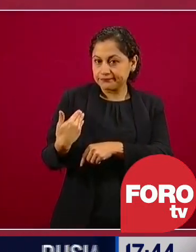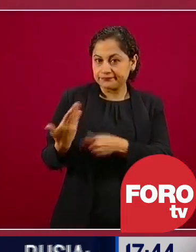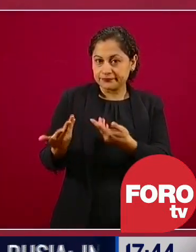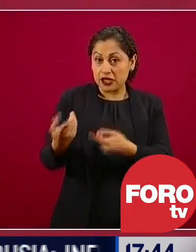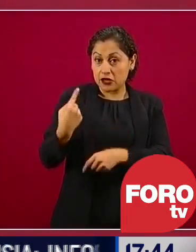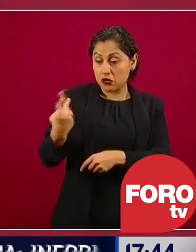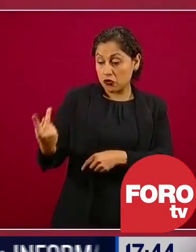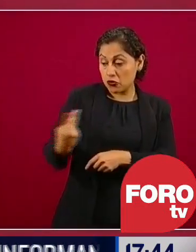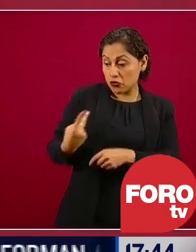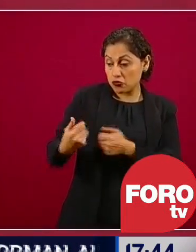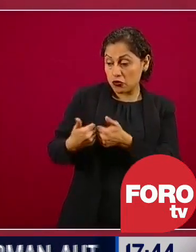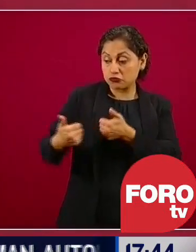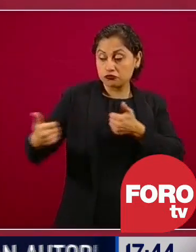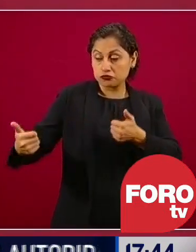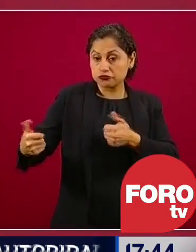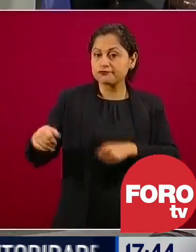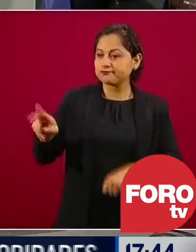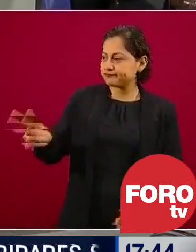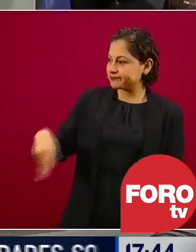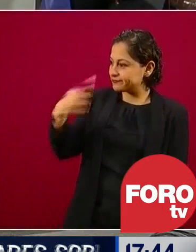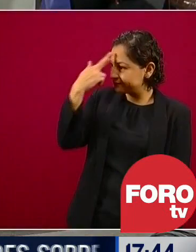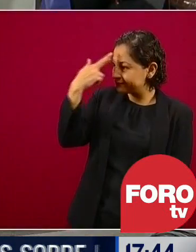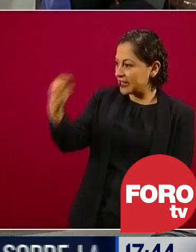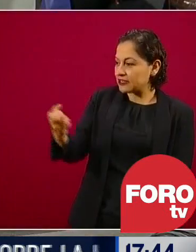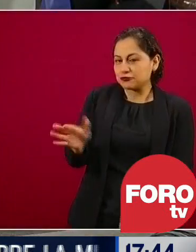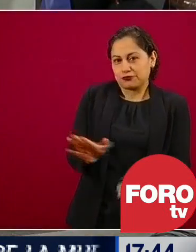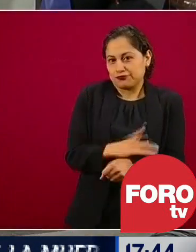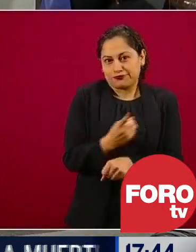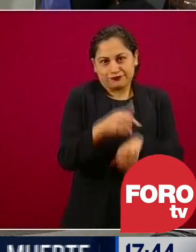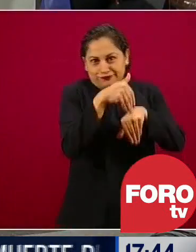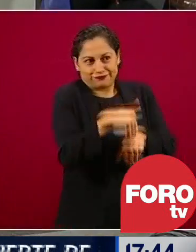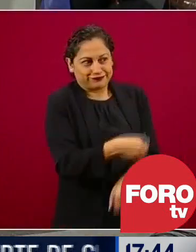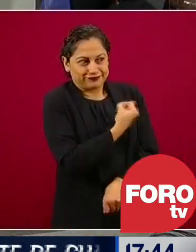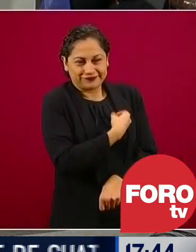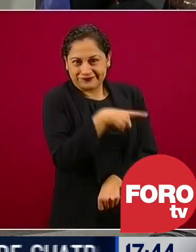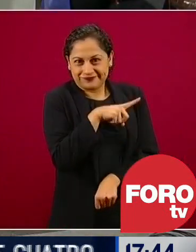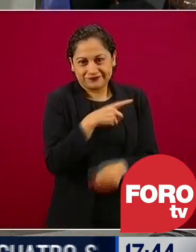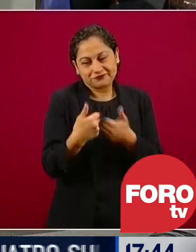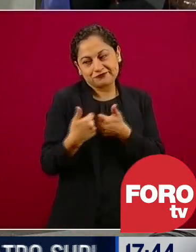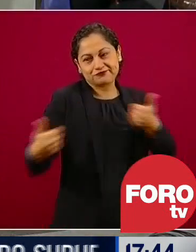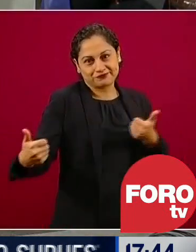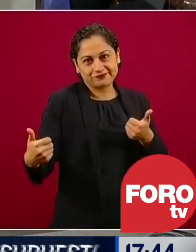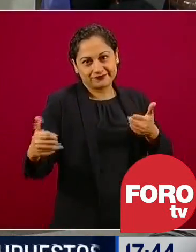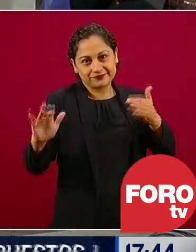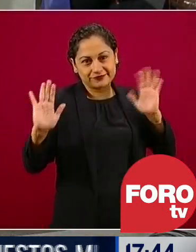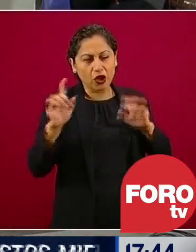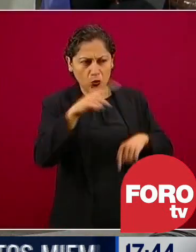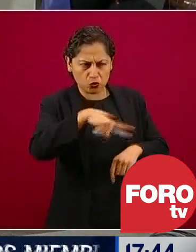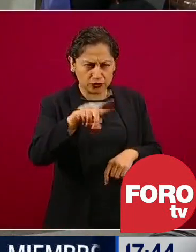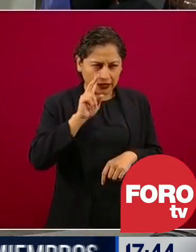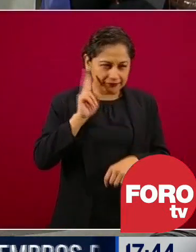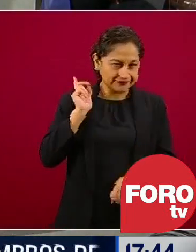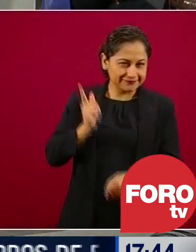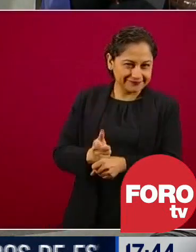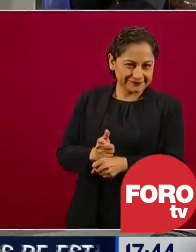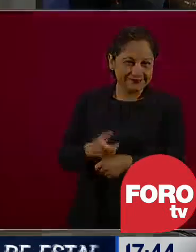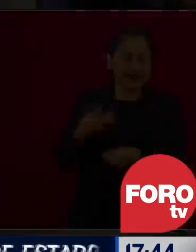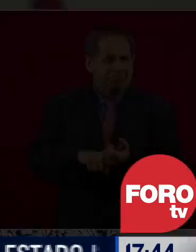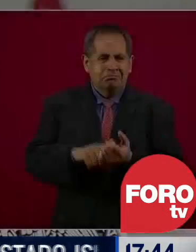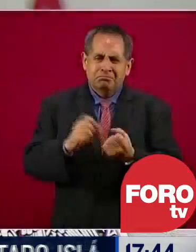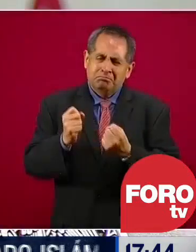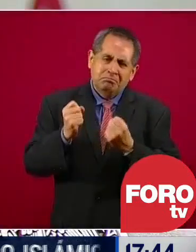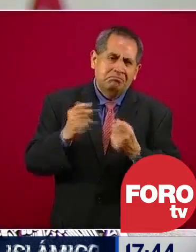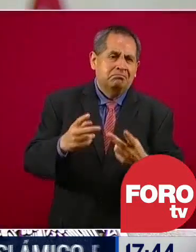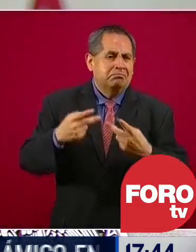sí. Es público y notorio. Y sin embargo, él continuó